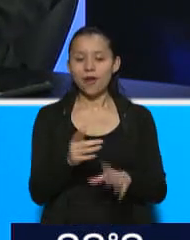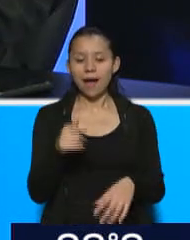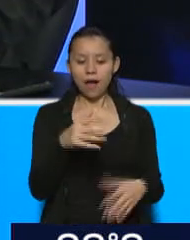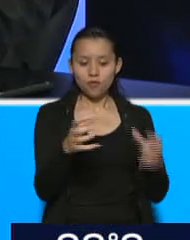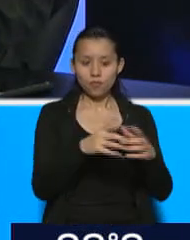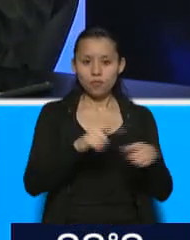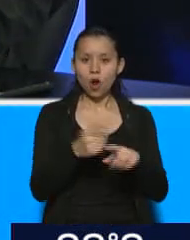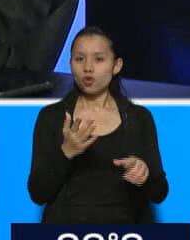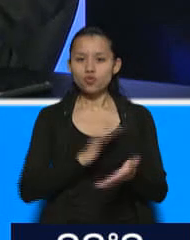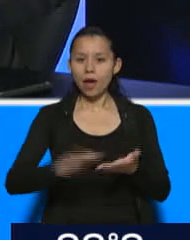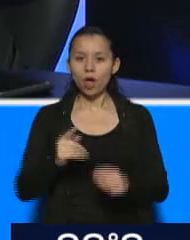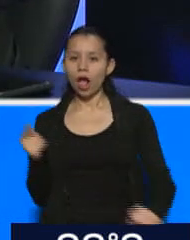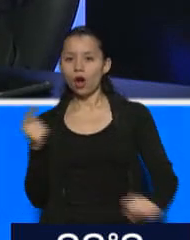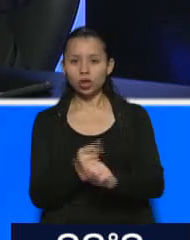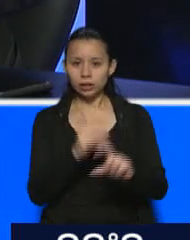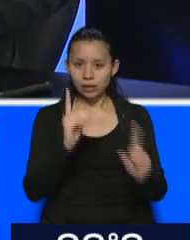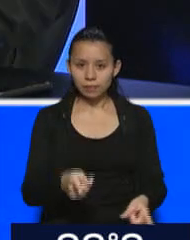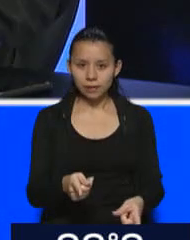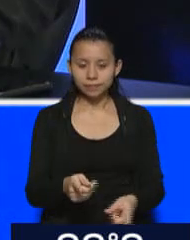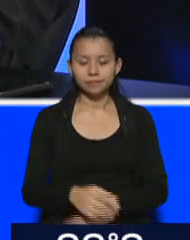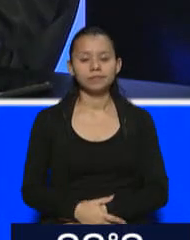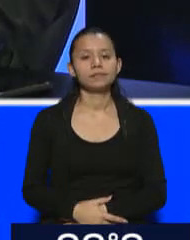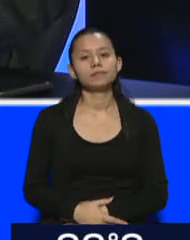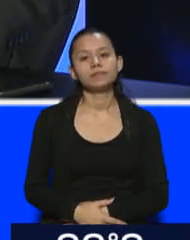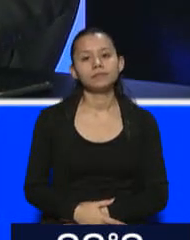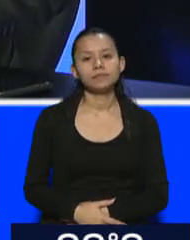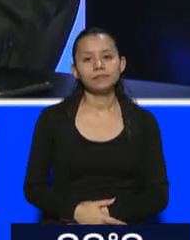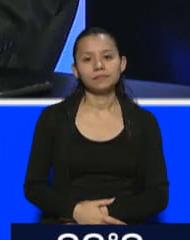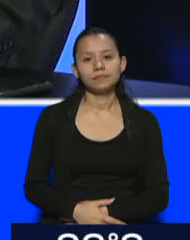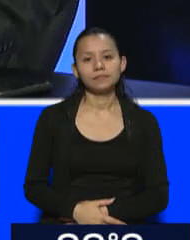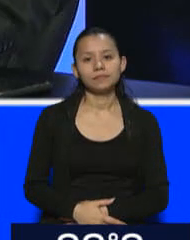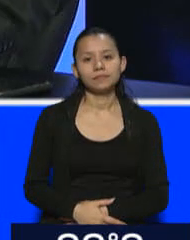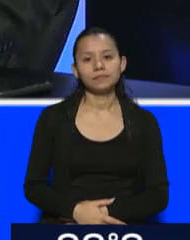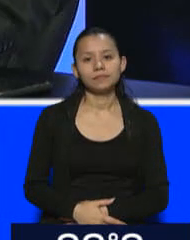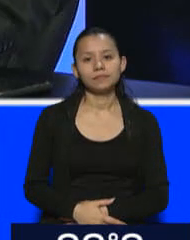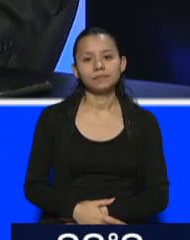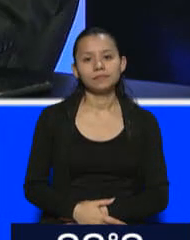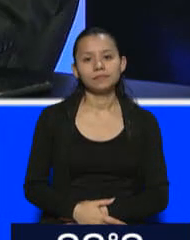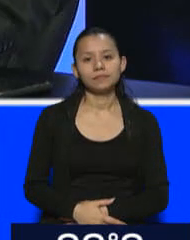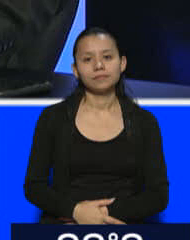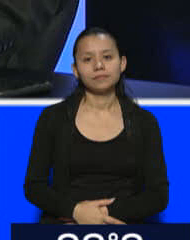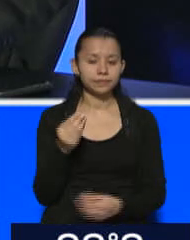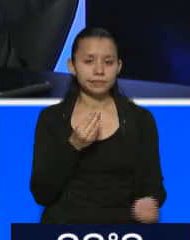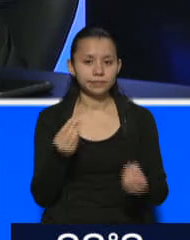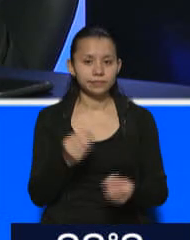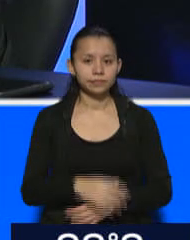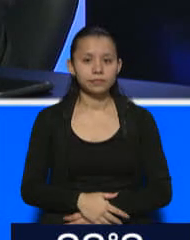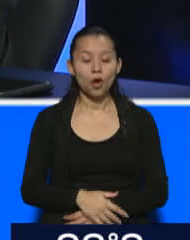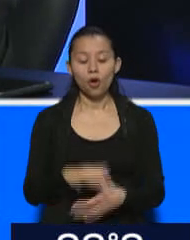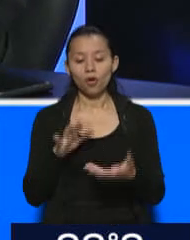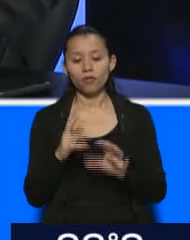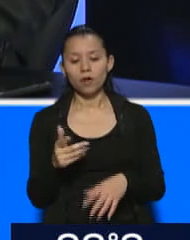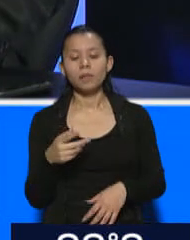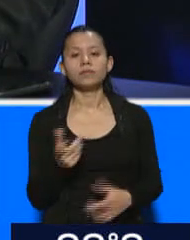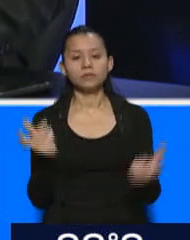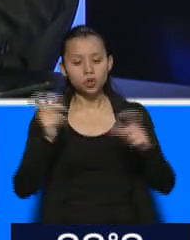nivel, por el momento no aparece ante la negativa de la Unión Mendocina. Entonces Cornejo está accediendo a dialogar y